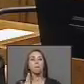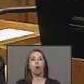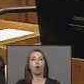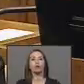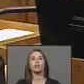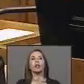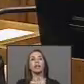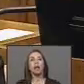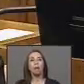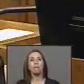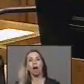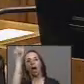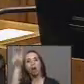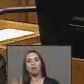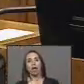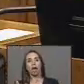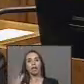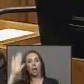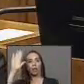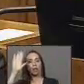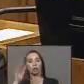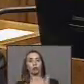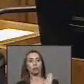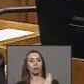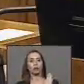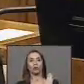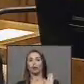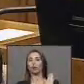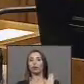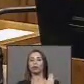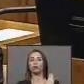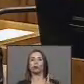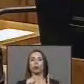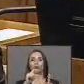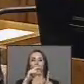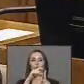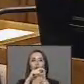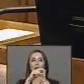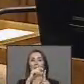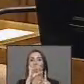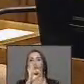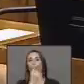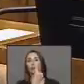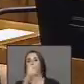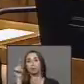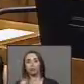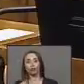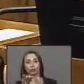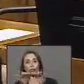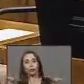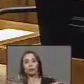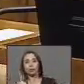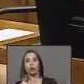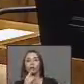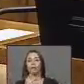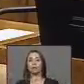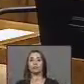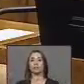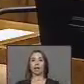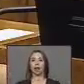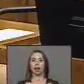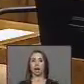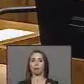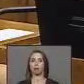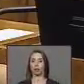candidatos, no se hace cargo plenamente de esta conceptualización y ha introducido un factor que en la Cámara de Diputados